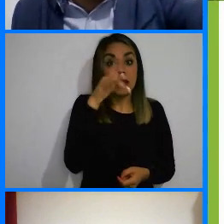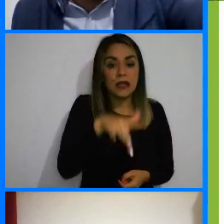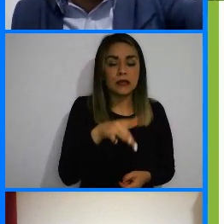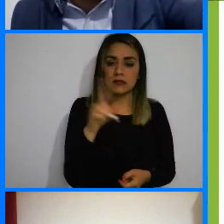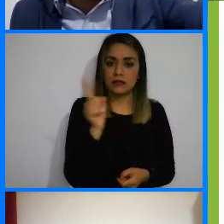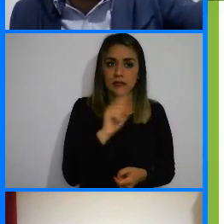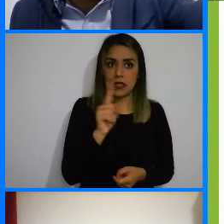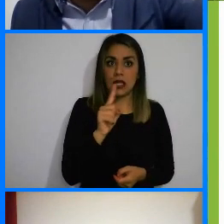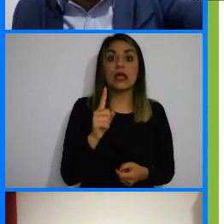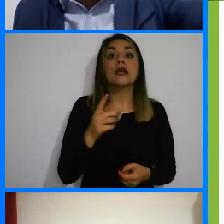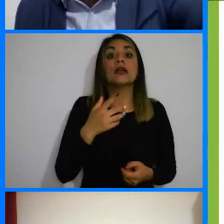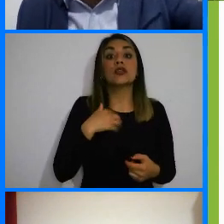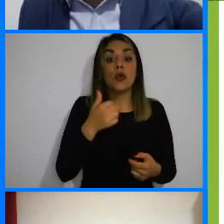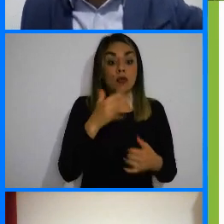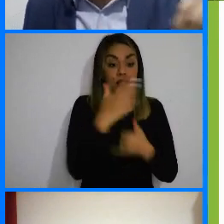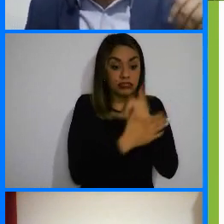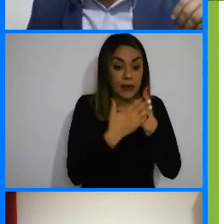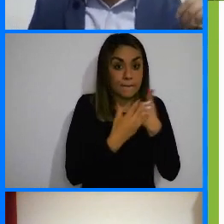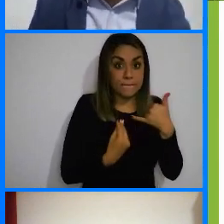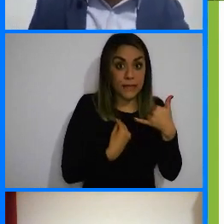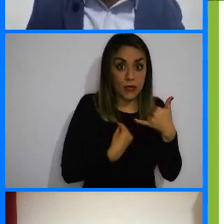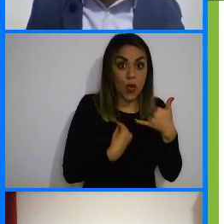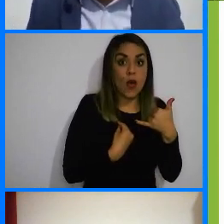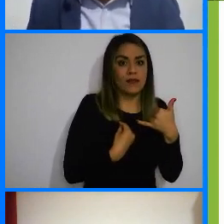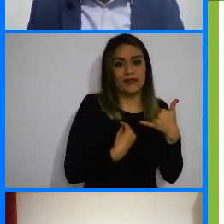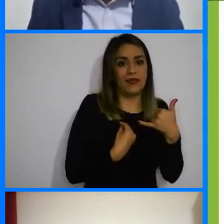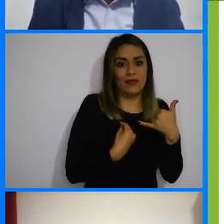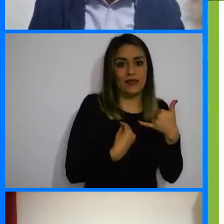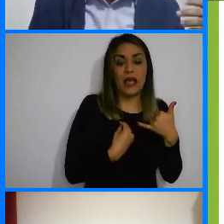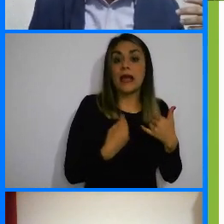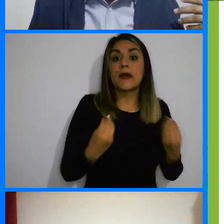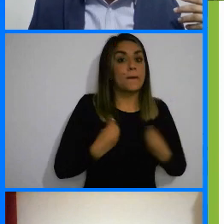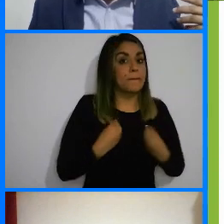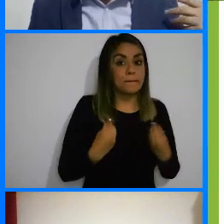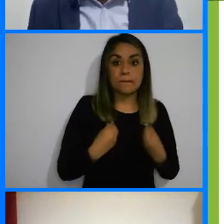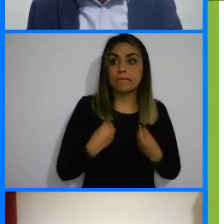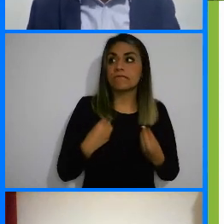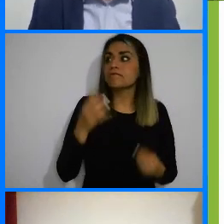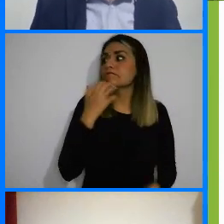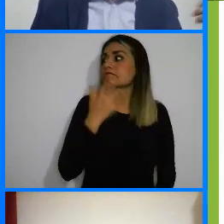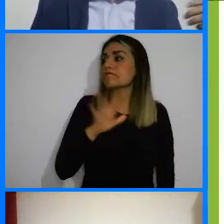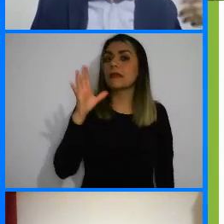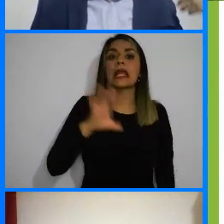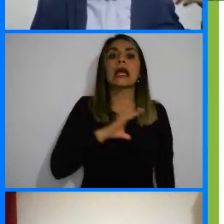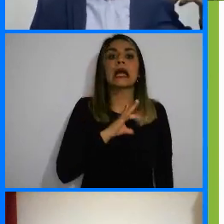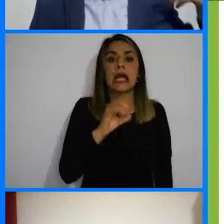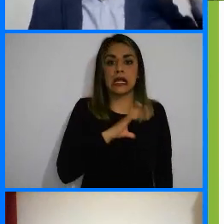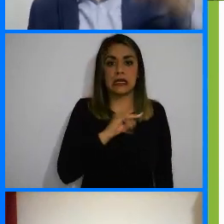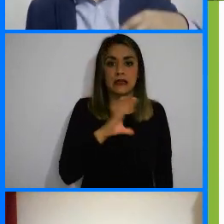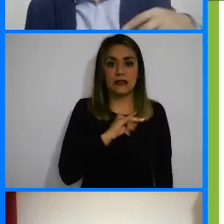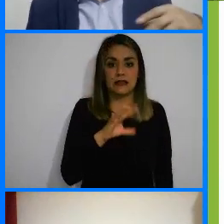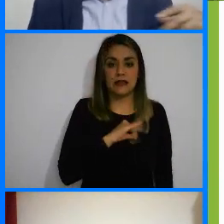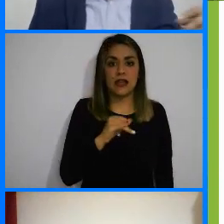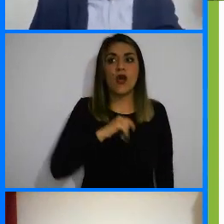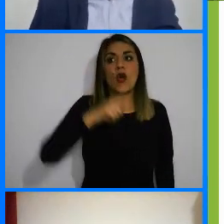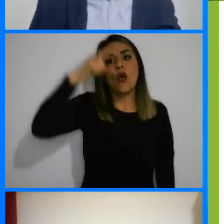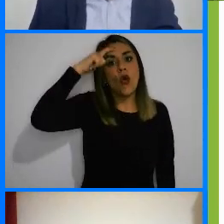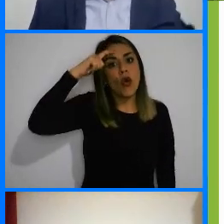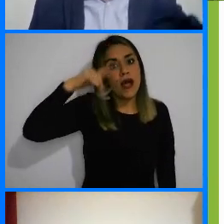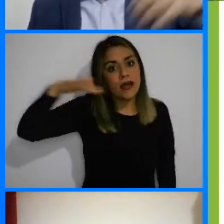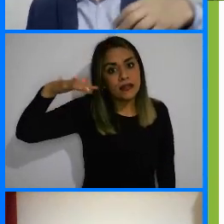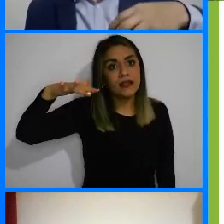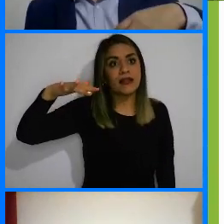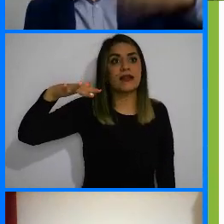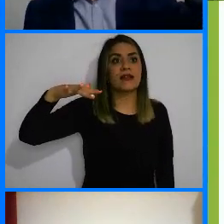Si vivo en la misma región, no. Pero si yo, por ejemplo, no vivo, vengo de Cali, vengo de Cartagena